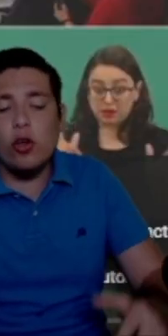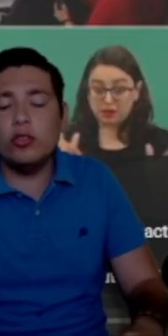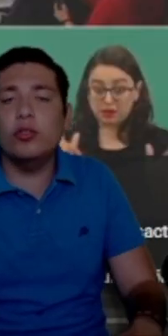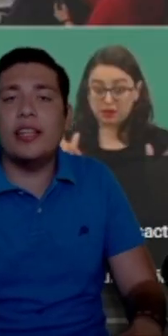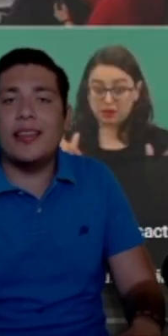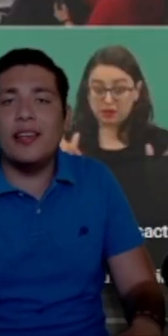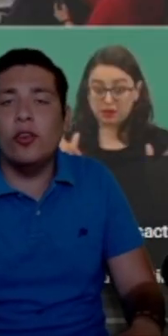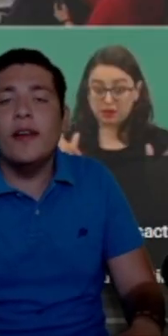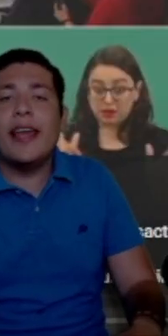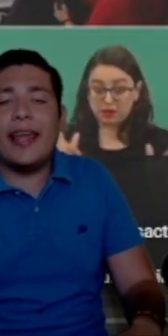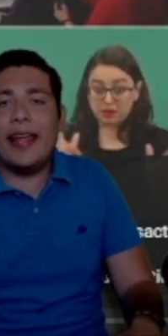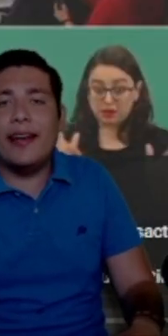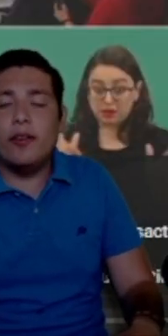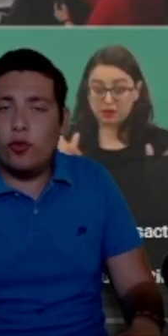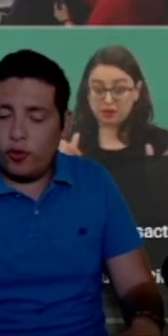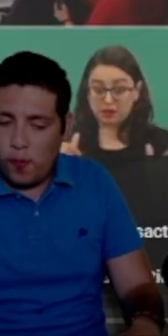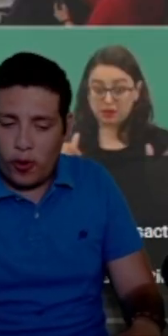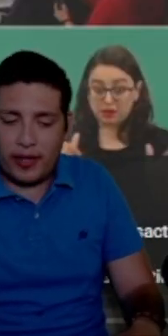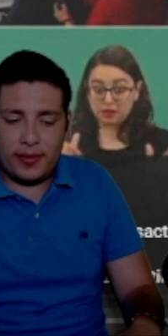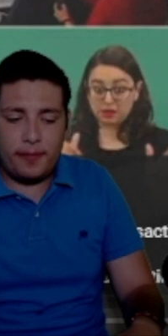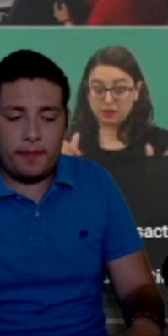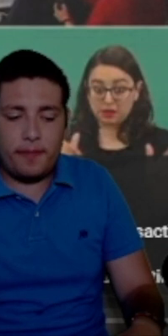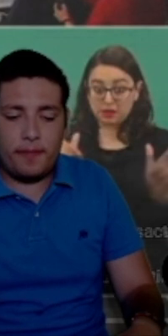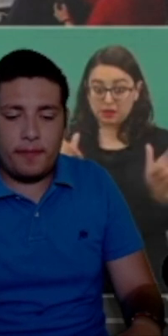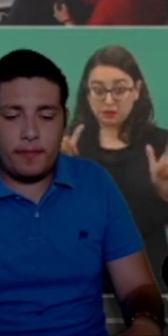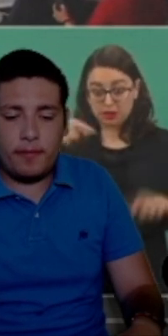de lo sucedido en Dos